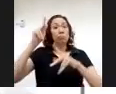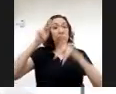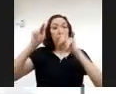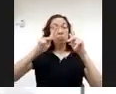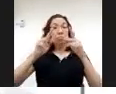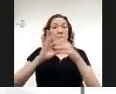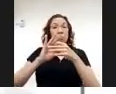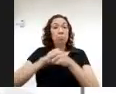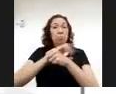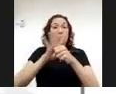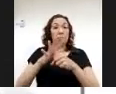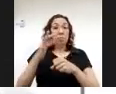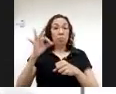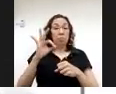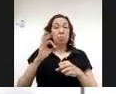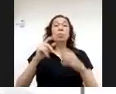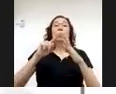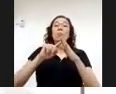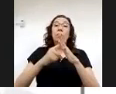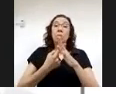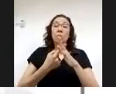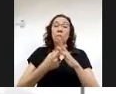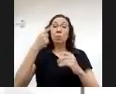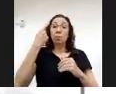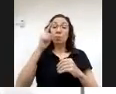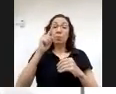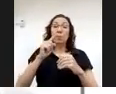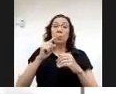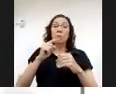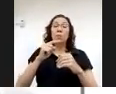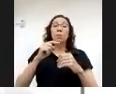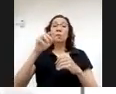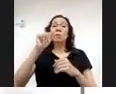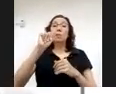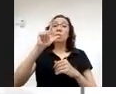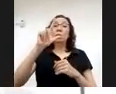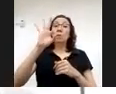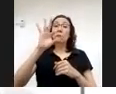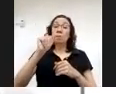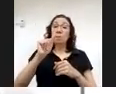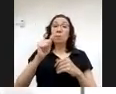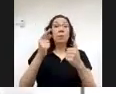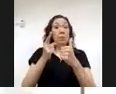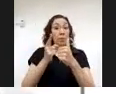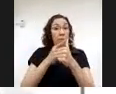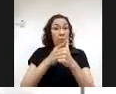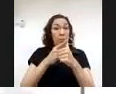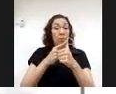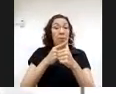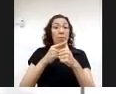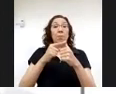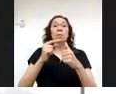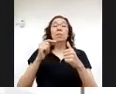COVID-19, comenzando con la variante alfa, que fue la primera variante que